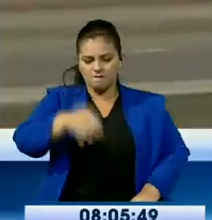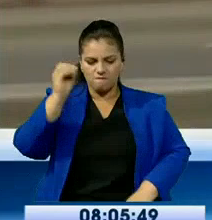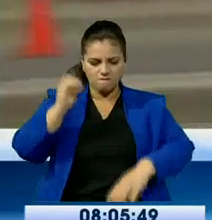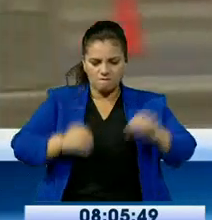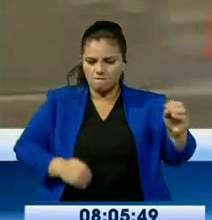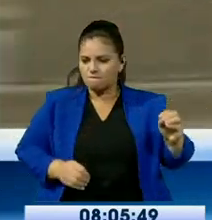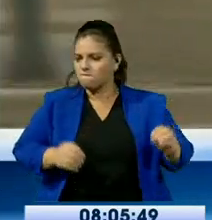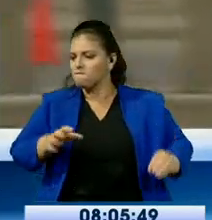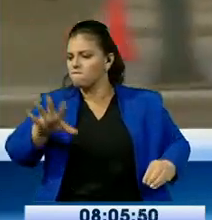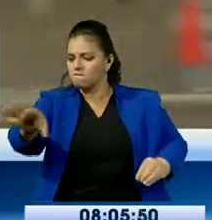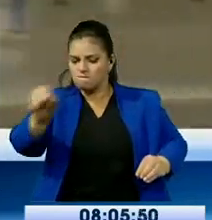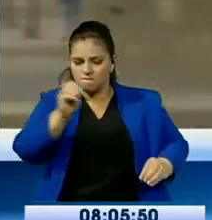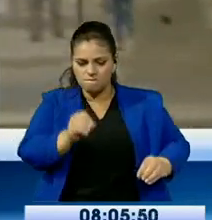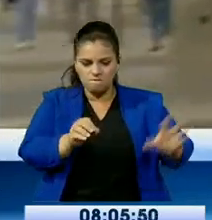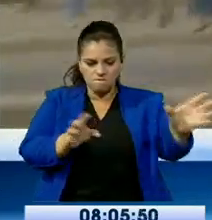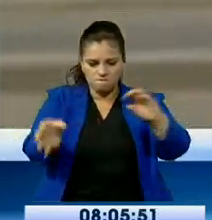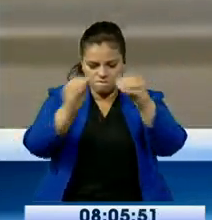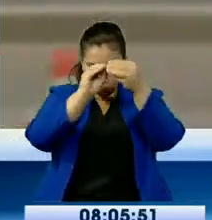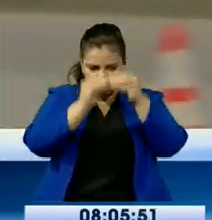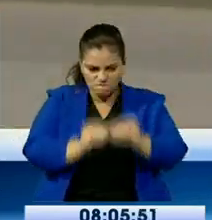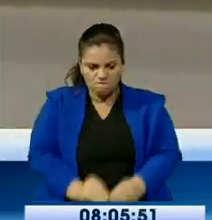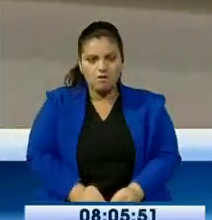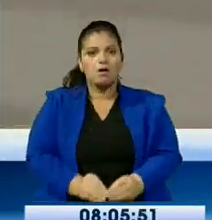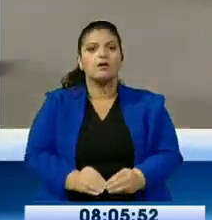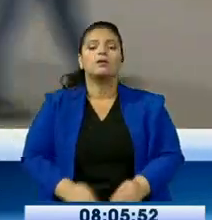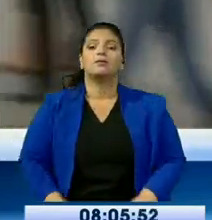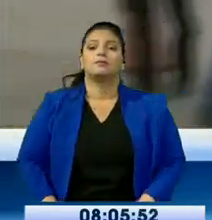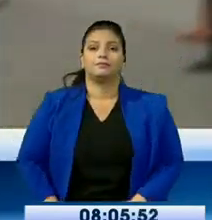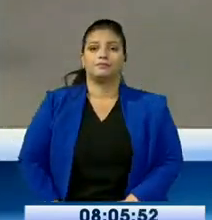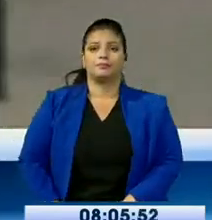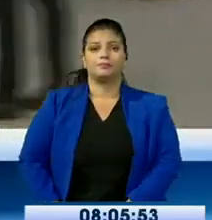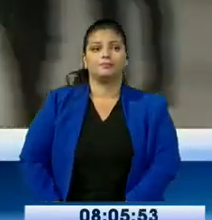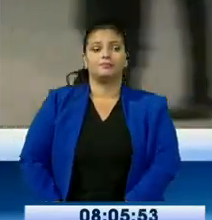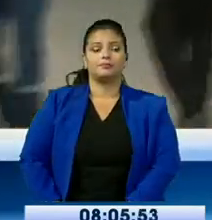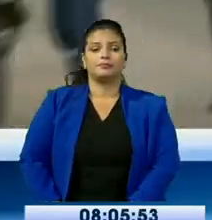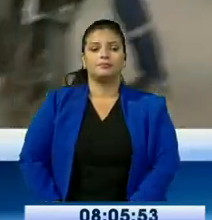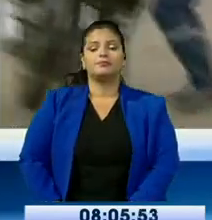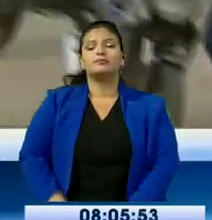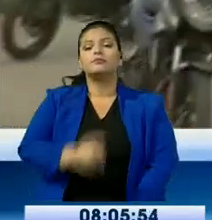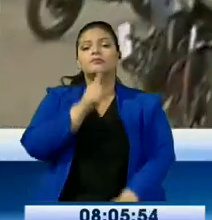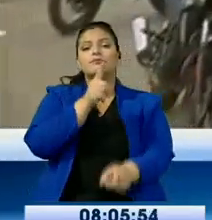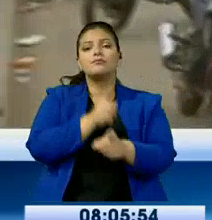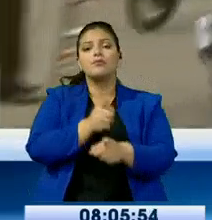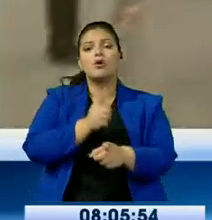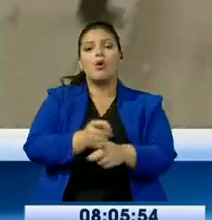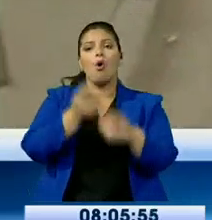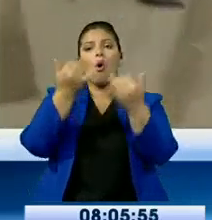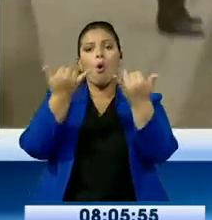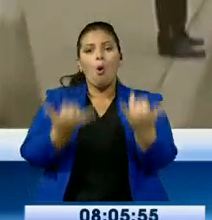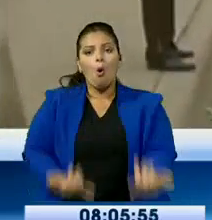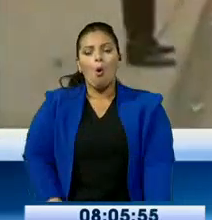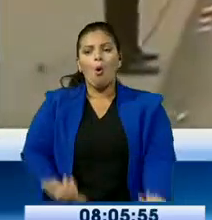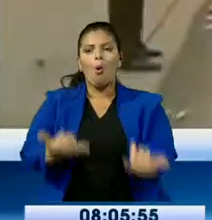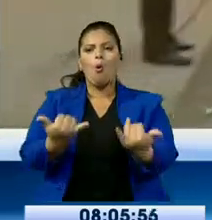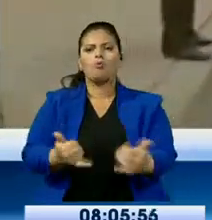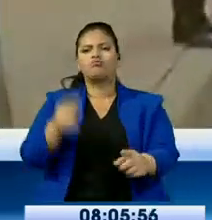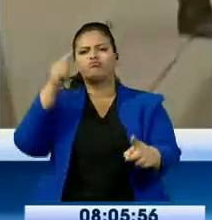efectivamente. Entonces es por eso que estamos enfocados directamente a, más que todo,